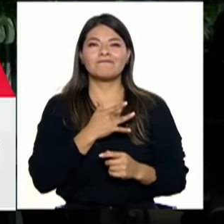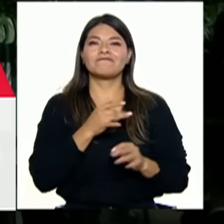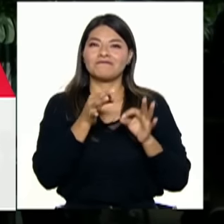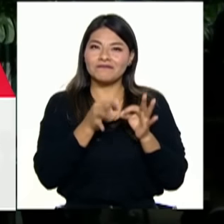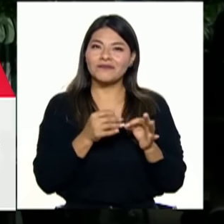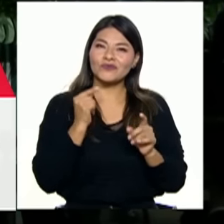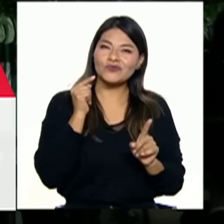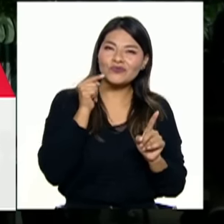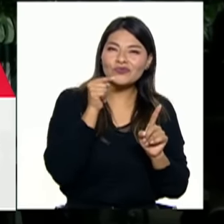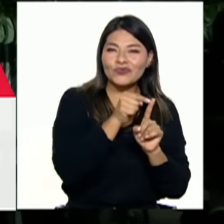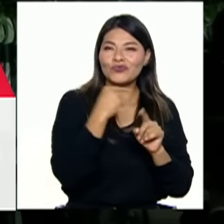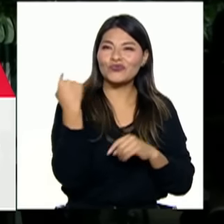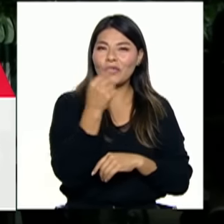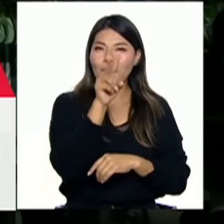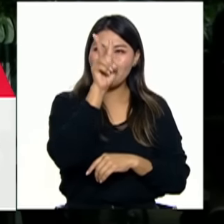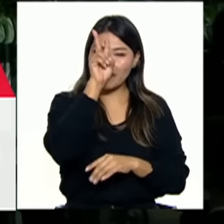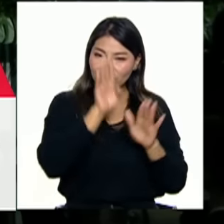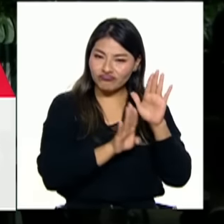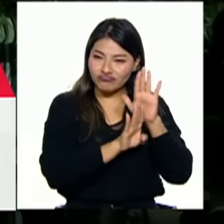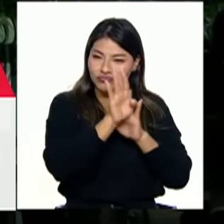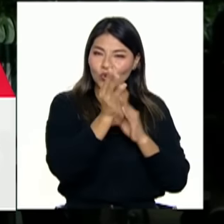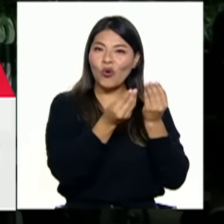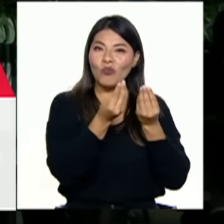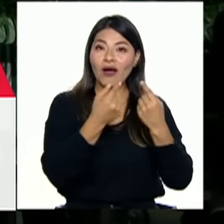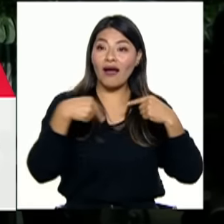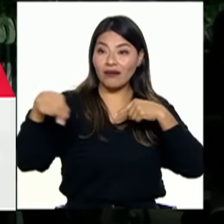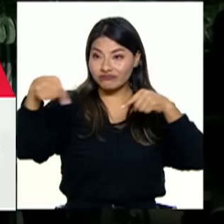empresariado nacional, el Día de la Industria Nacional.